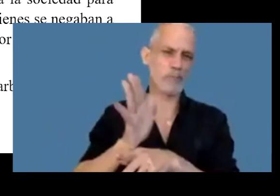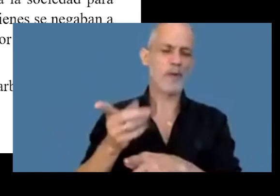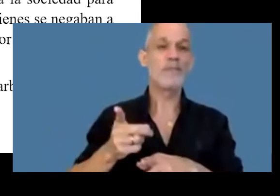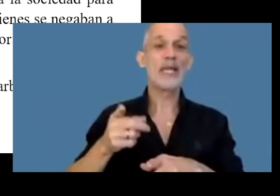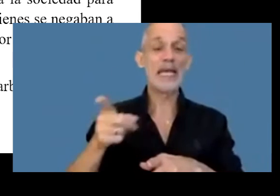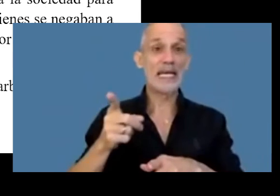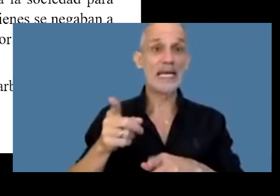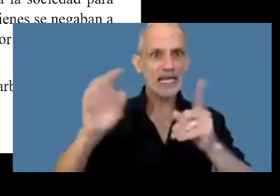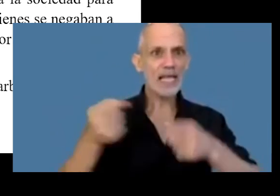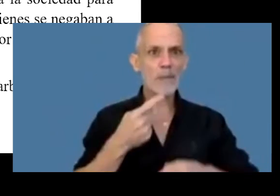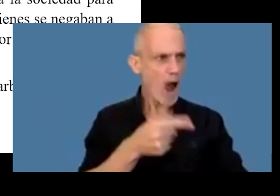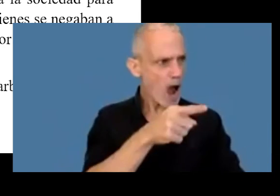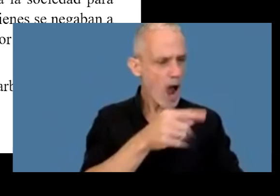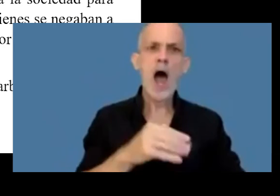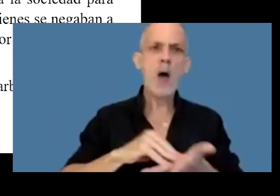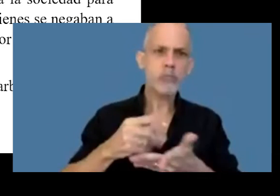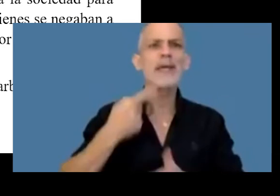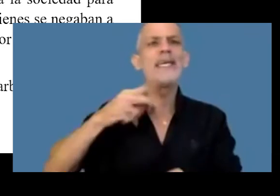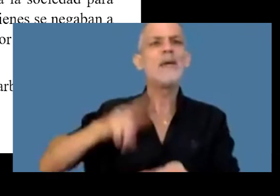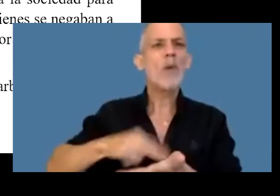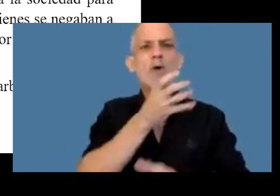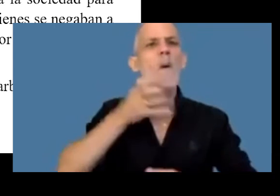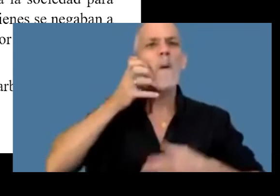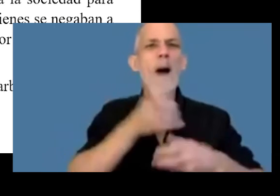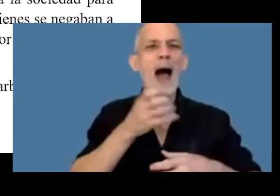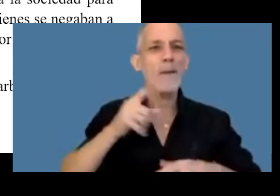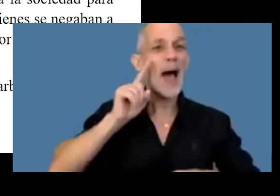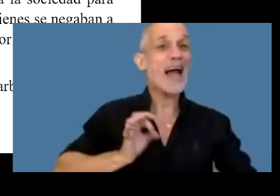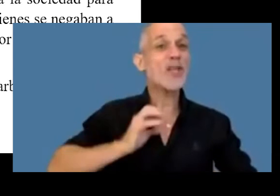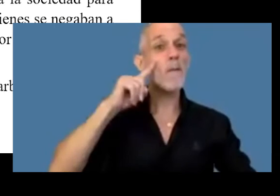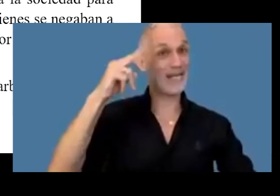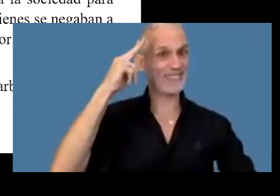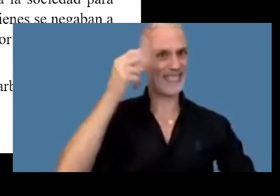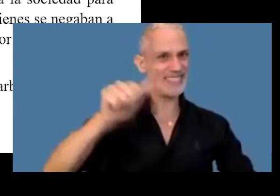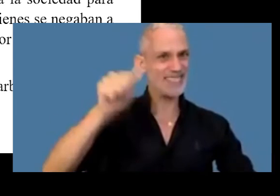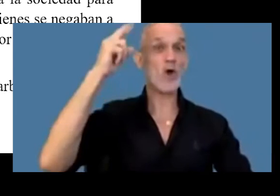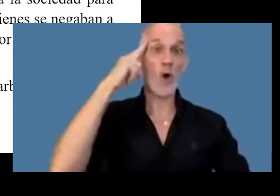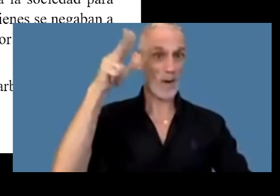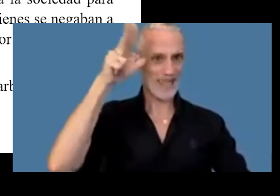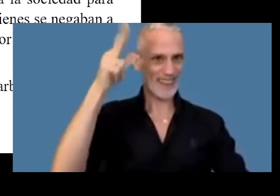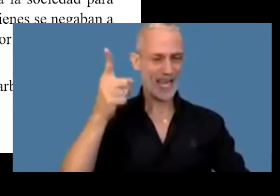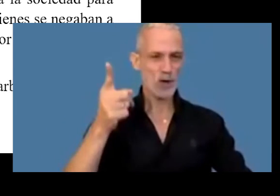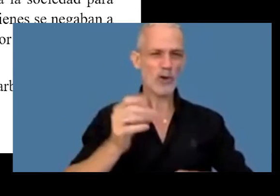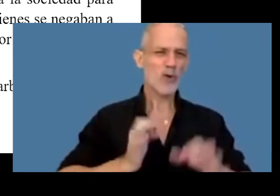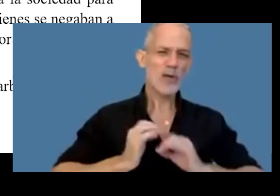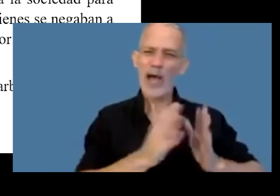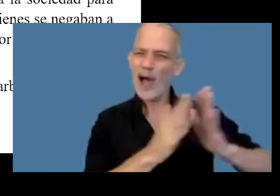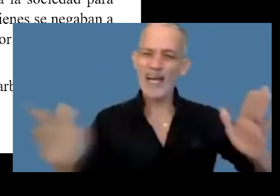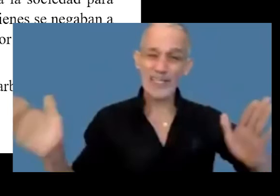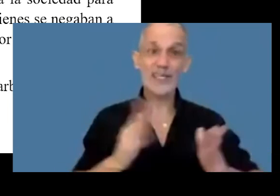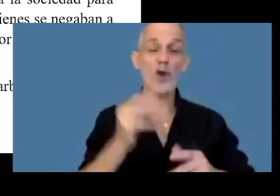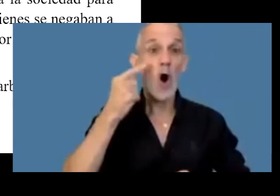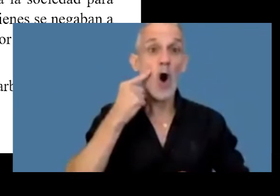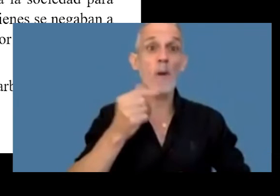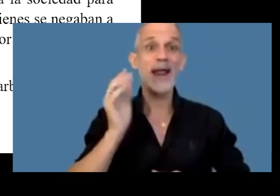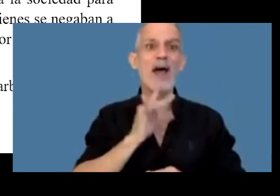inspiró para que proclamara el impuesto a la barba en 1698. Durante los siglos, los hombres rusos han